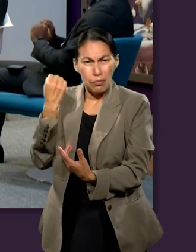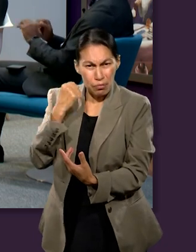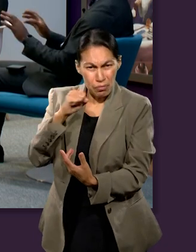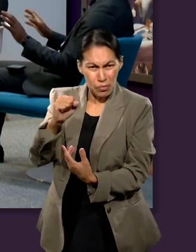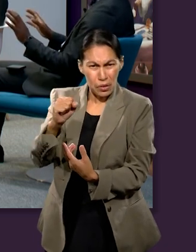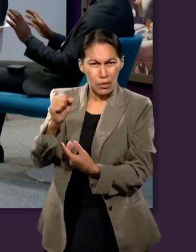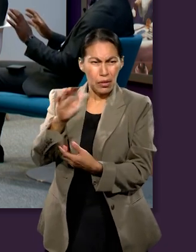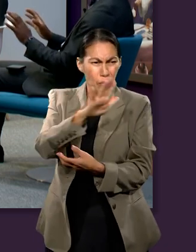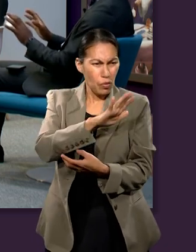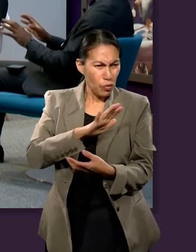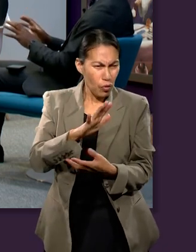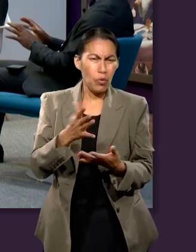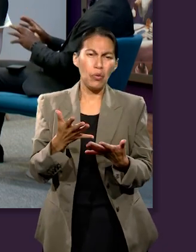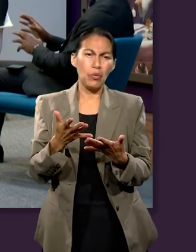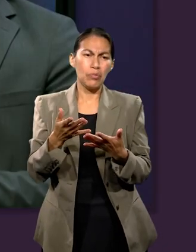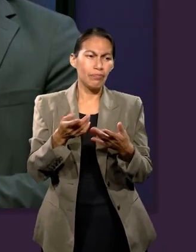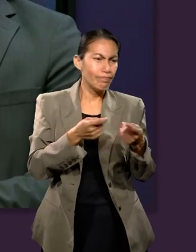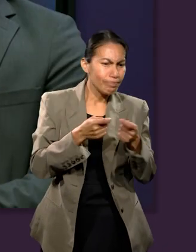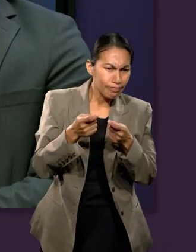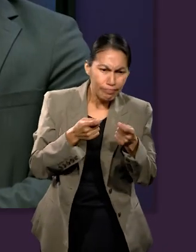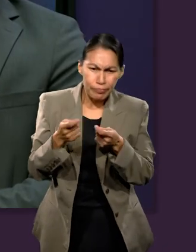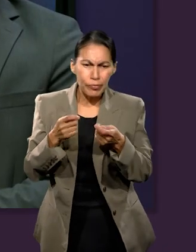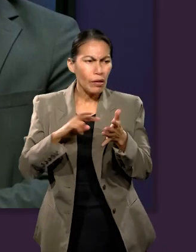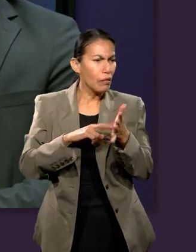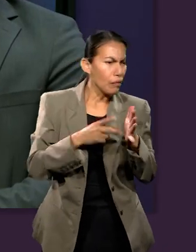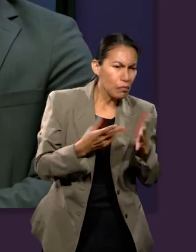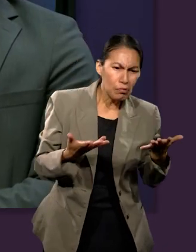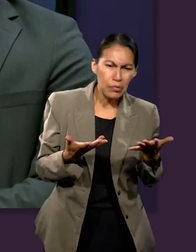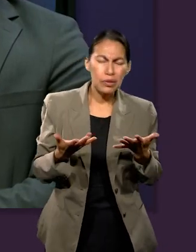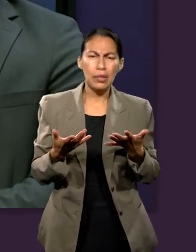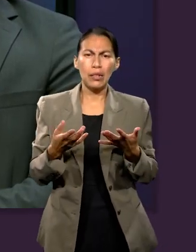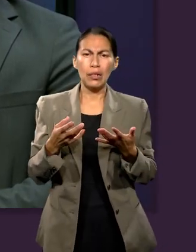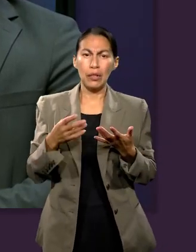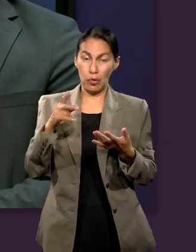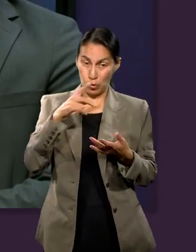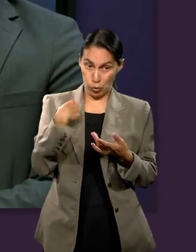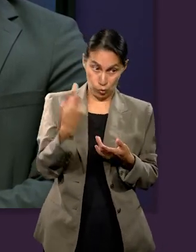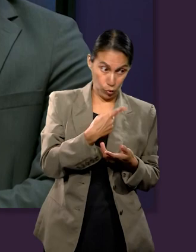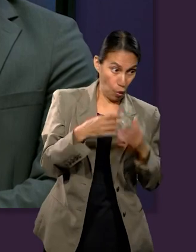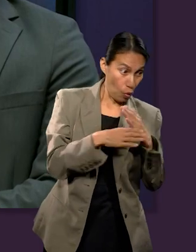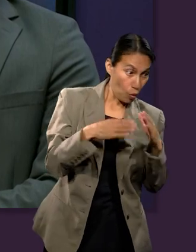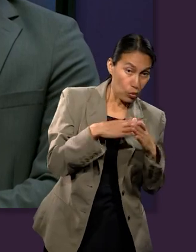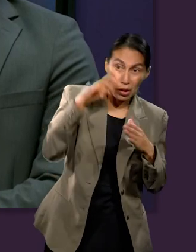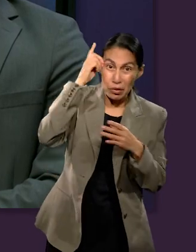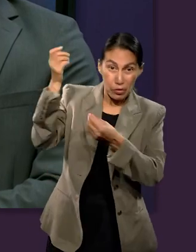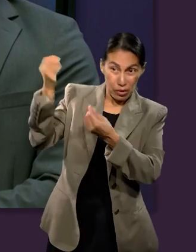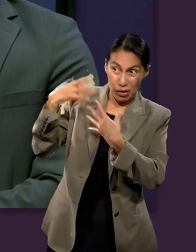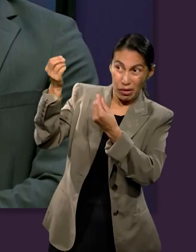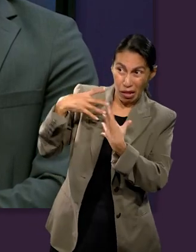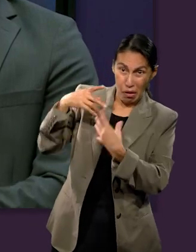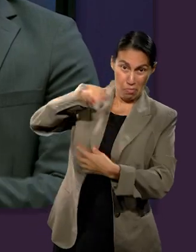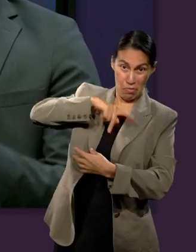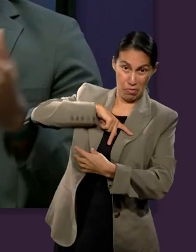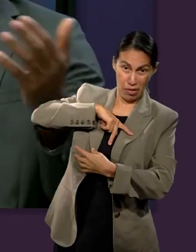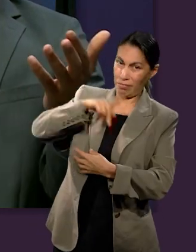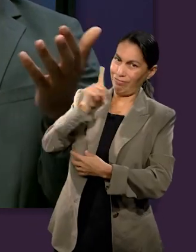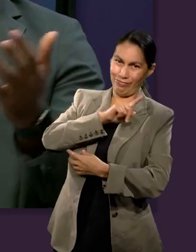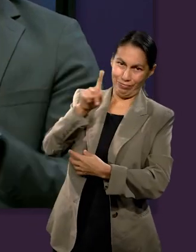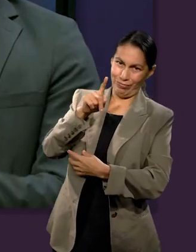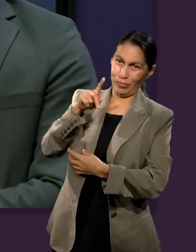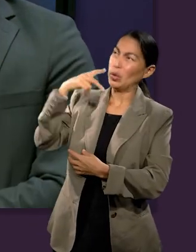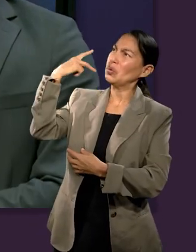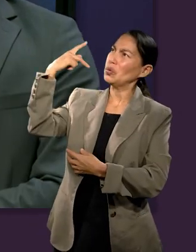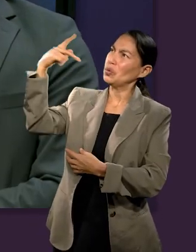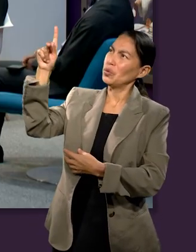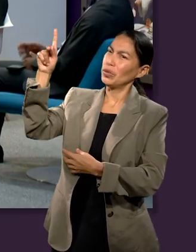ser administradores sobre esta tierra pero todo le pertenece a él y conociendo eso una de las cosas que